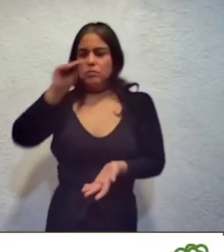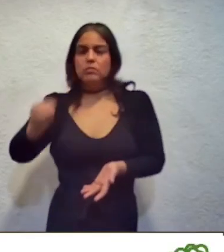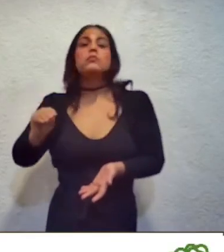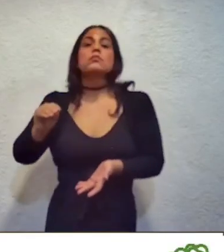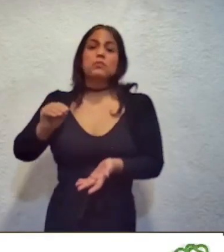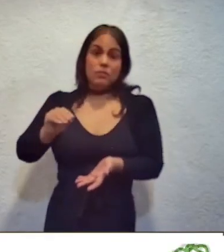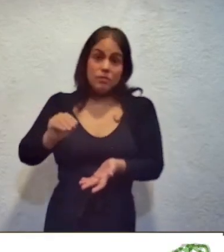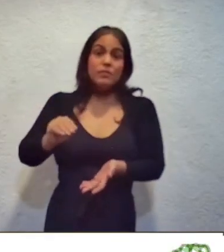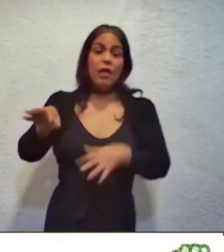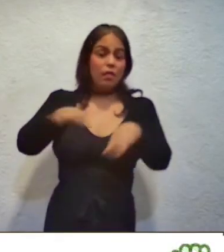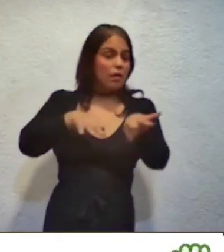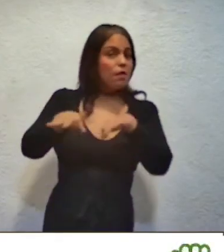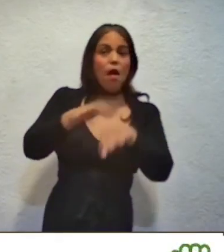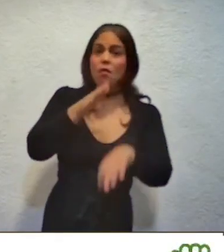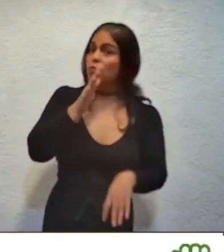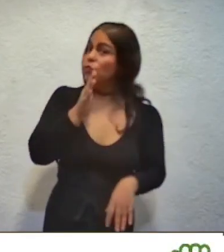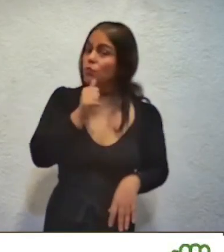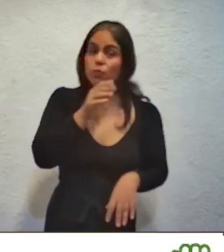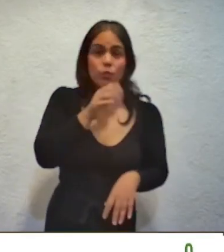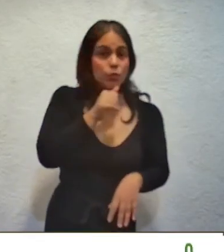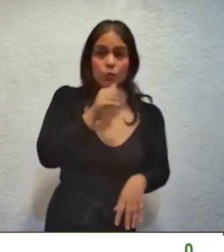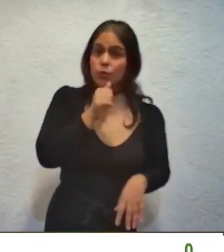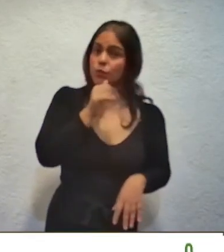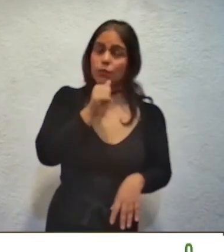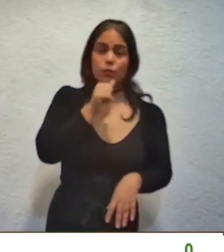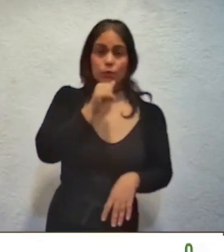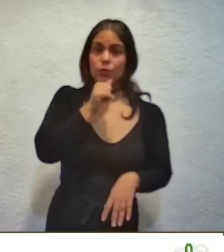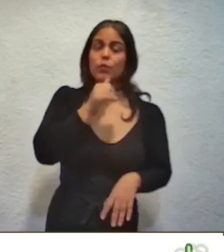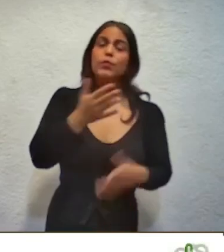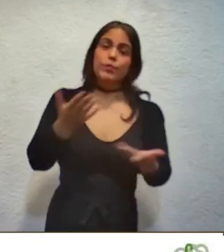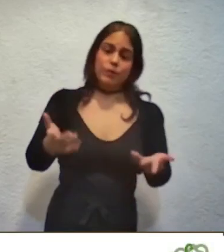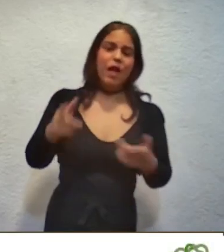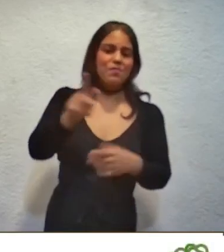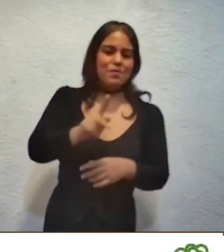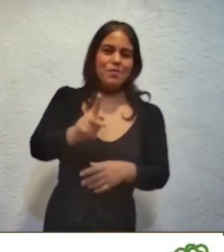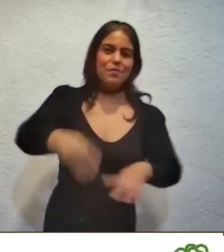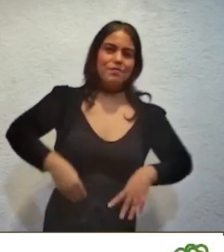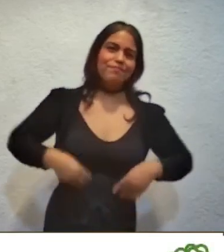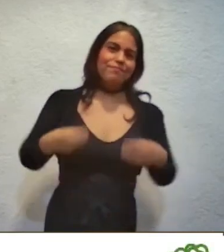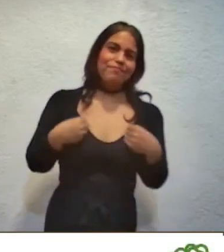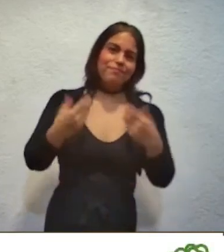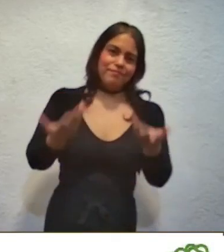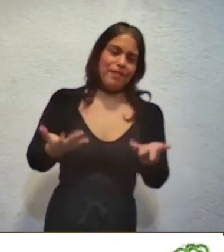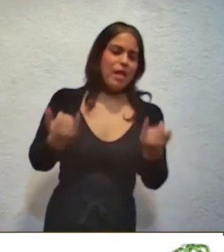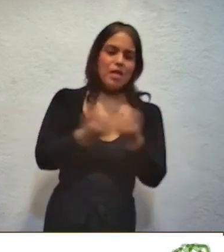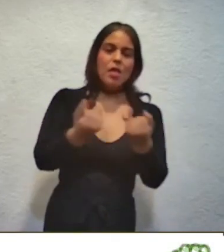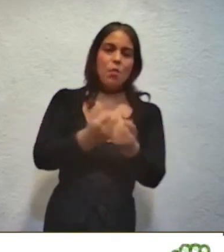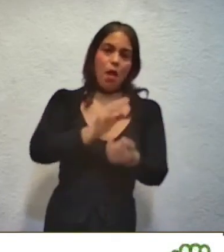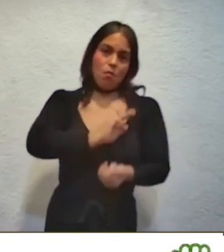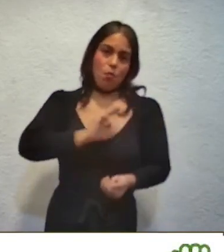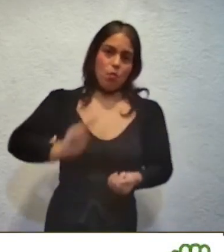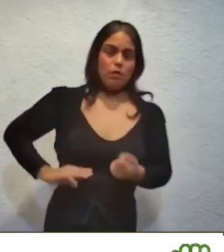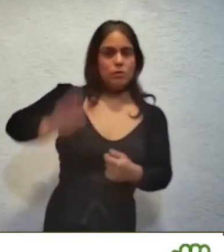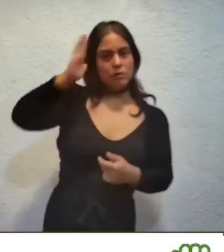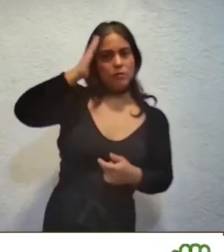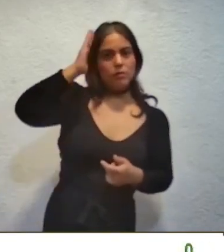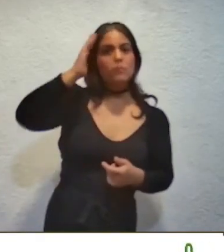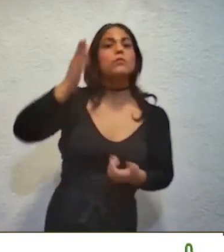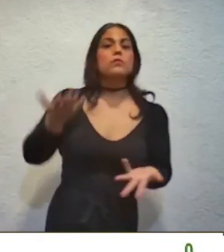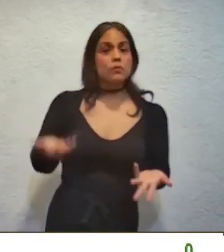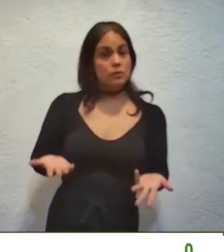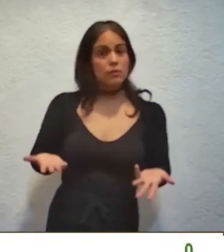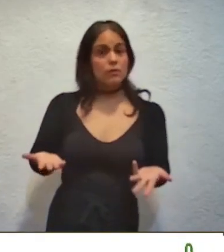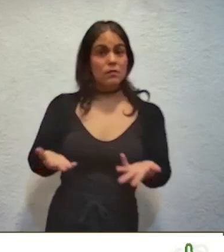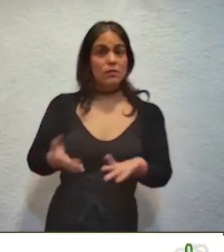para realizar sus actividades normales en su residencia habitual y en la cabecera municipal, lo que obstaculiza el ejercicio de